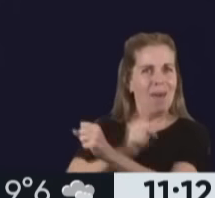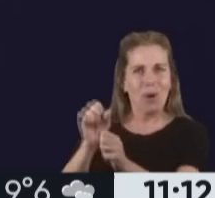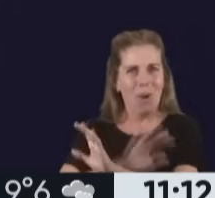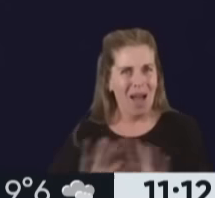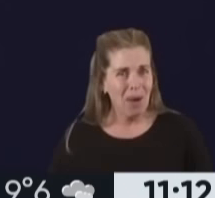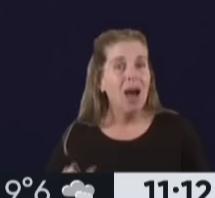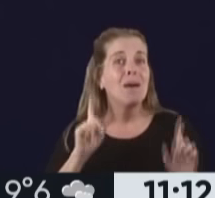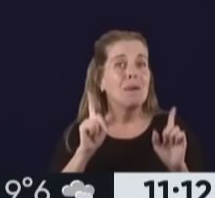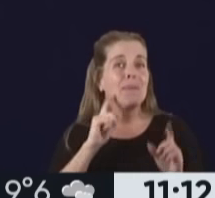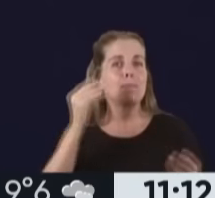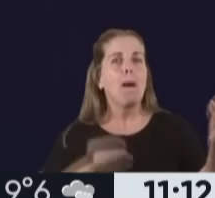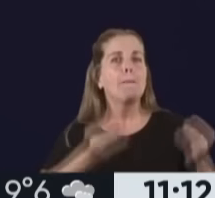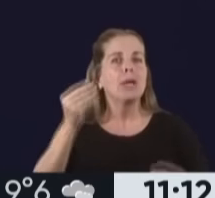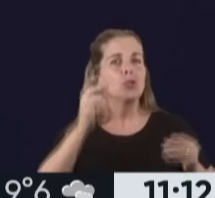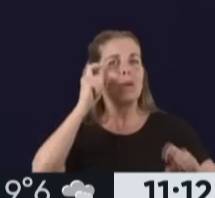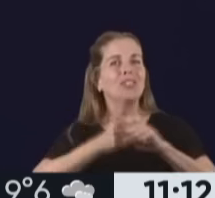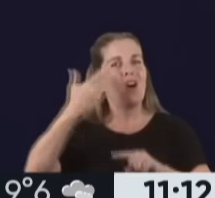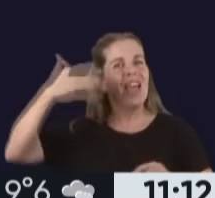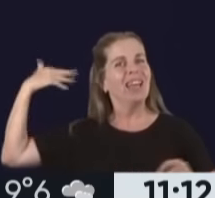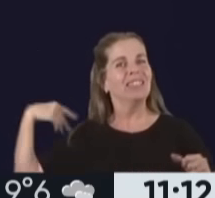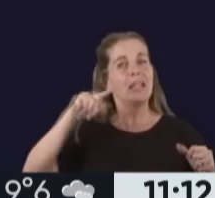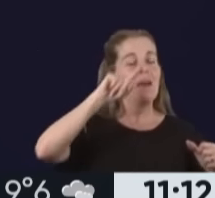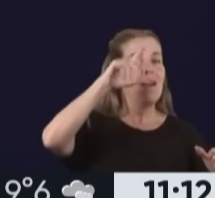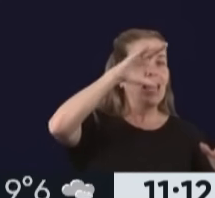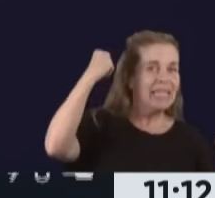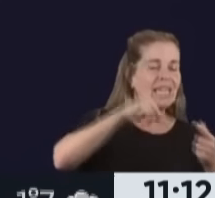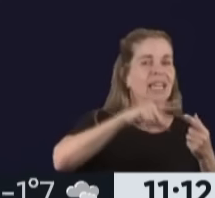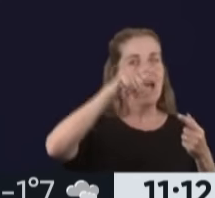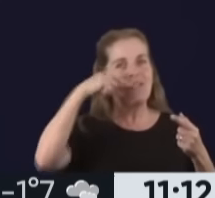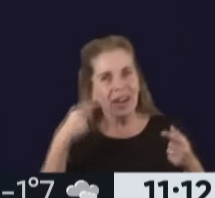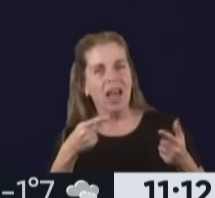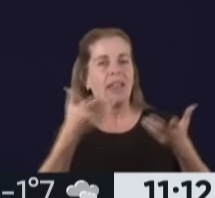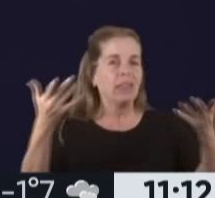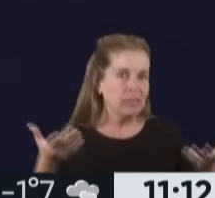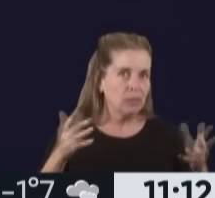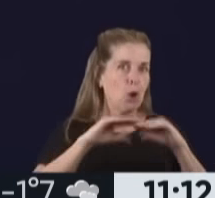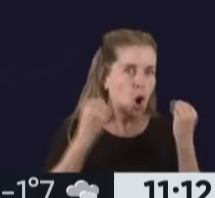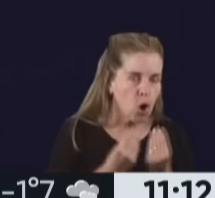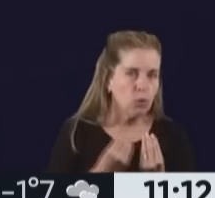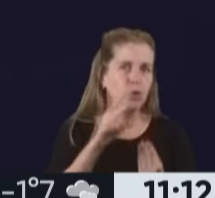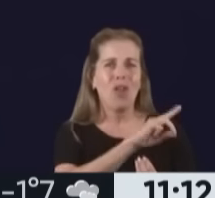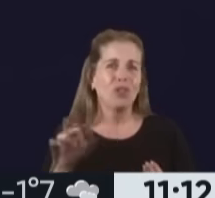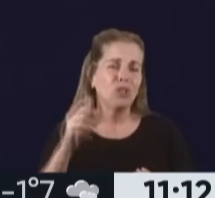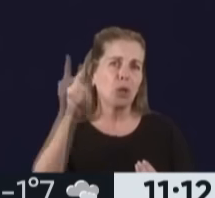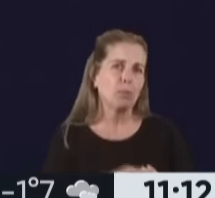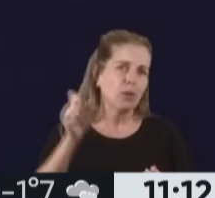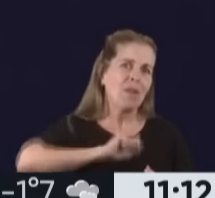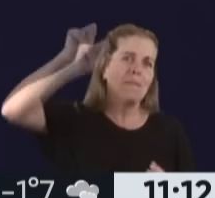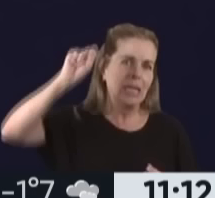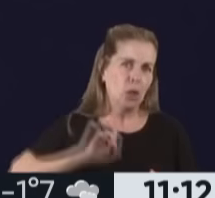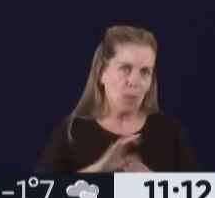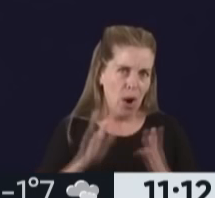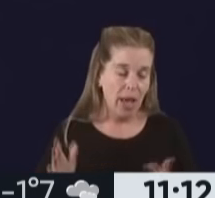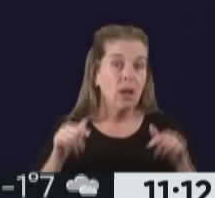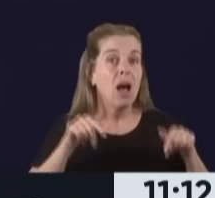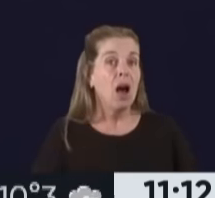dupla Fernández-Fernández, cuyo gobierno terminó con un 200% o 211% de inflación anual. Para este gobierno,